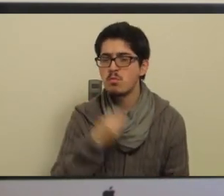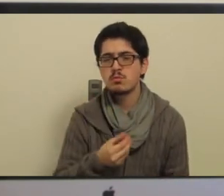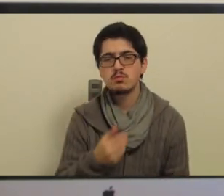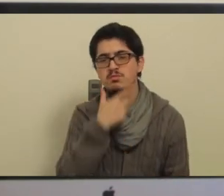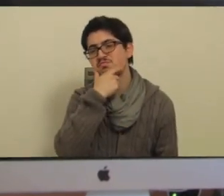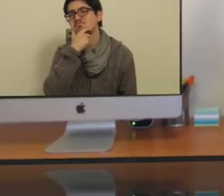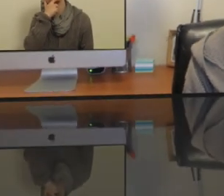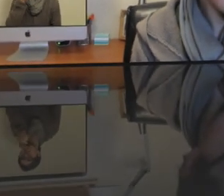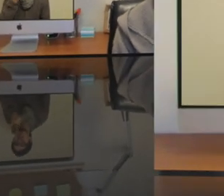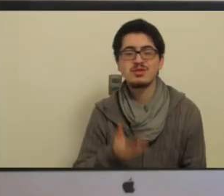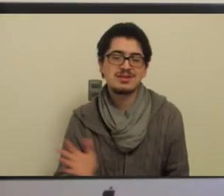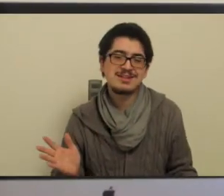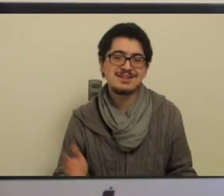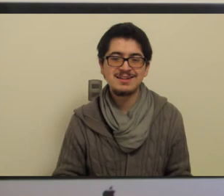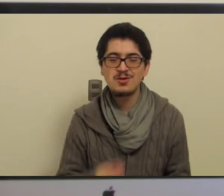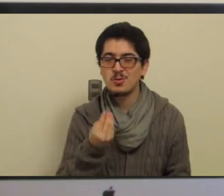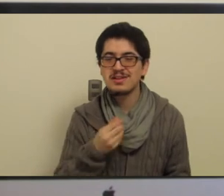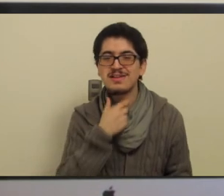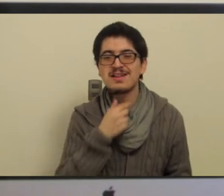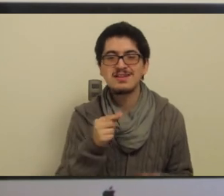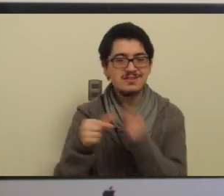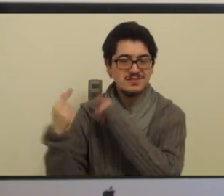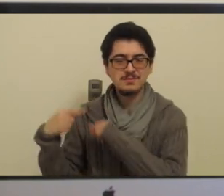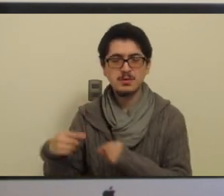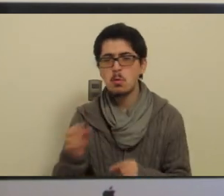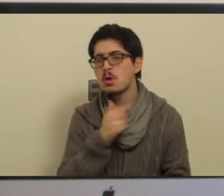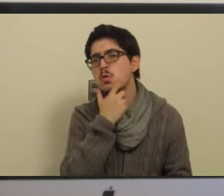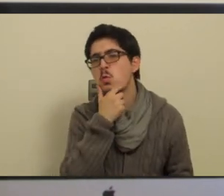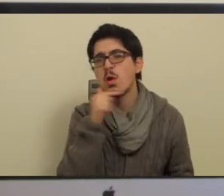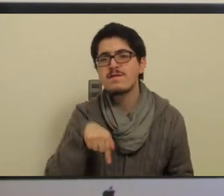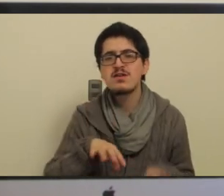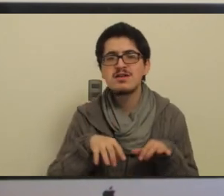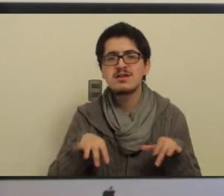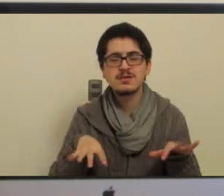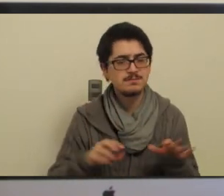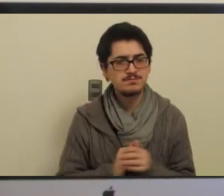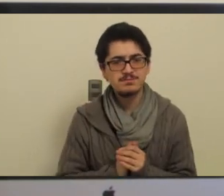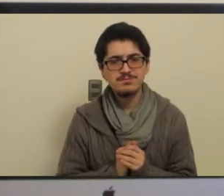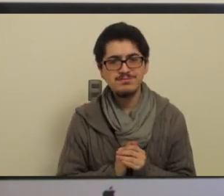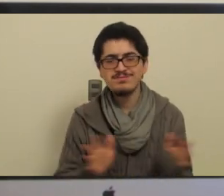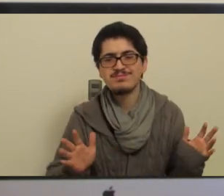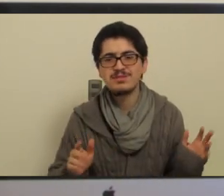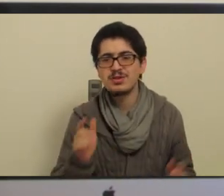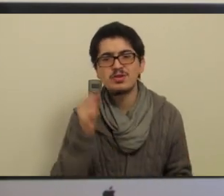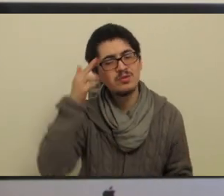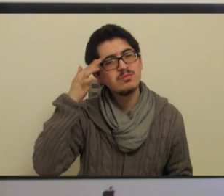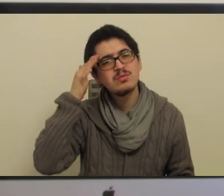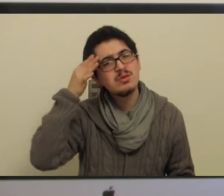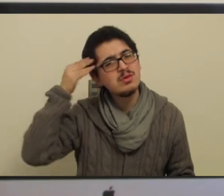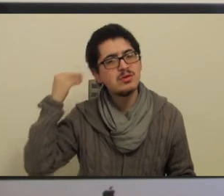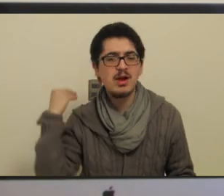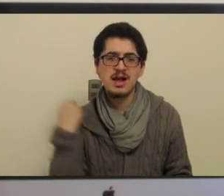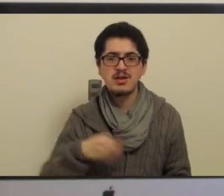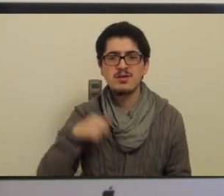vez muy hermoso. Así que bueno chicos, espero que les haya gustado esta reseña. Cualquier duda, aquí abajo en los comentarios me las dejan Y no